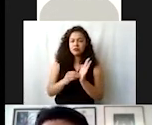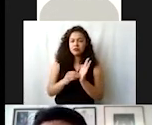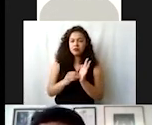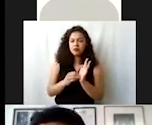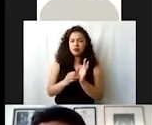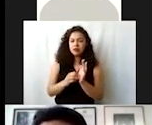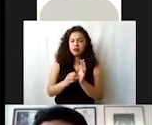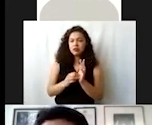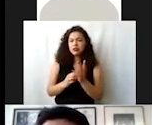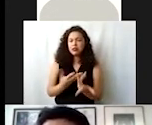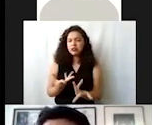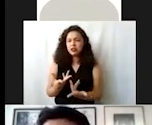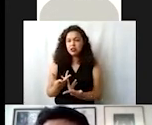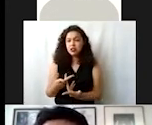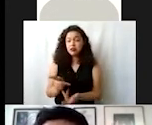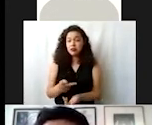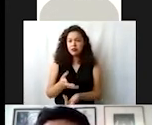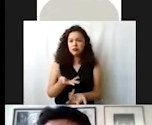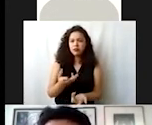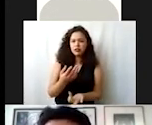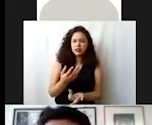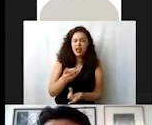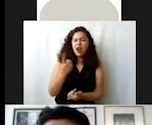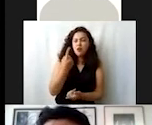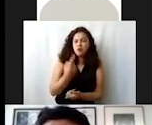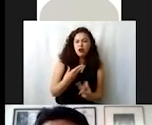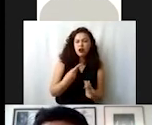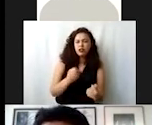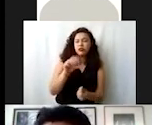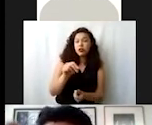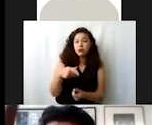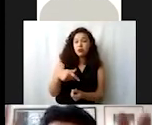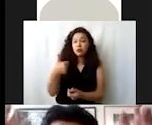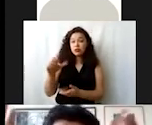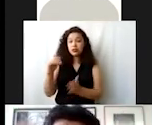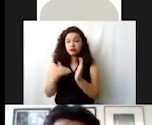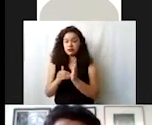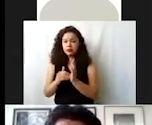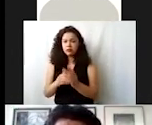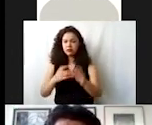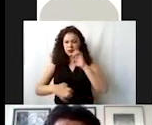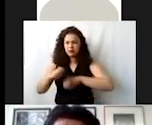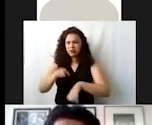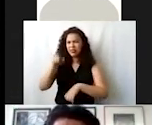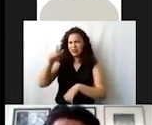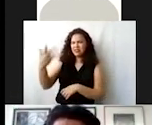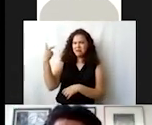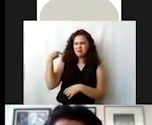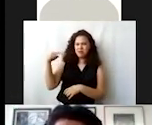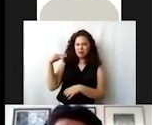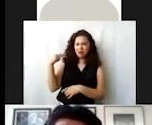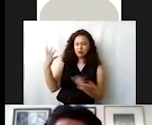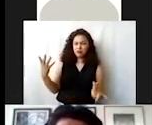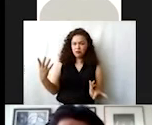mucho, pero multiplícalo por 6,000, pues, de una empresa que estaba en Veracruz o no sé dónde. porque es lo que